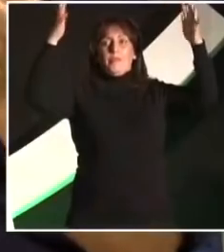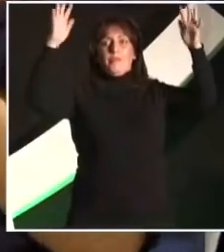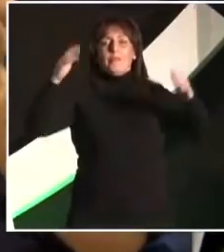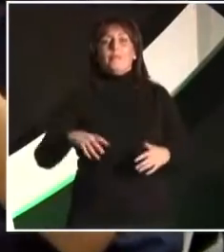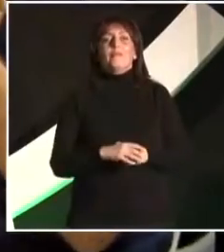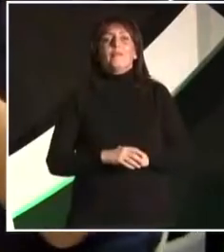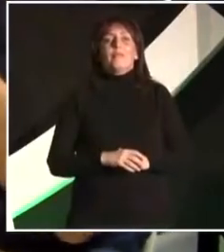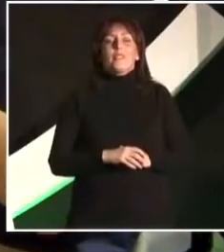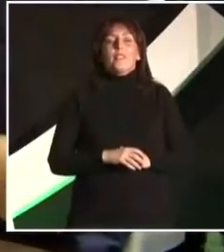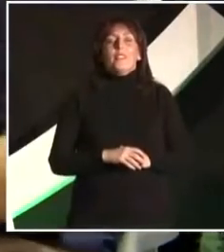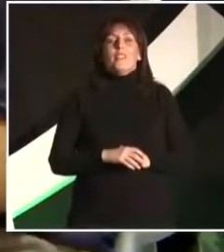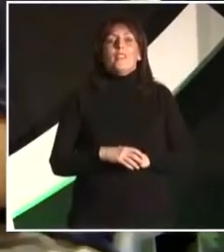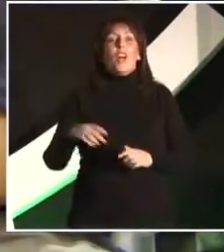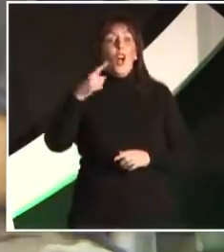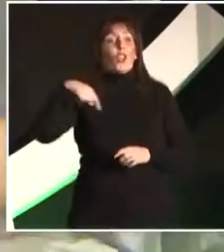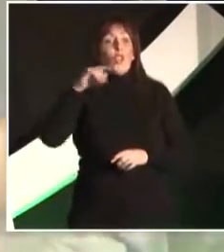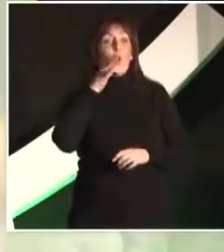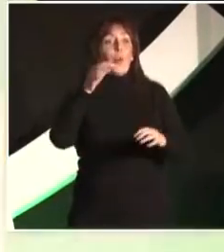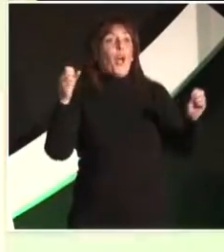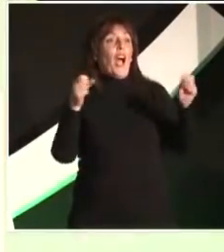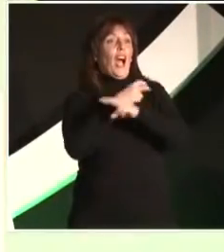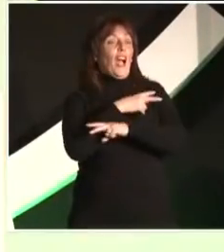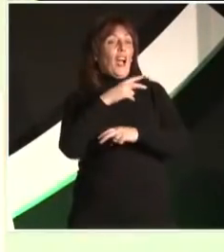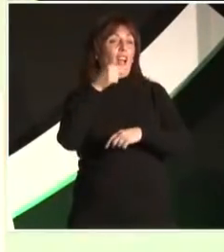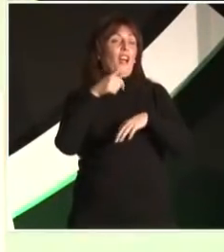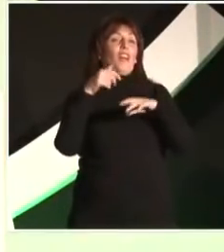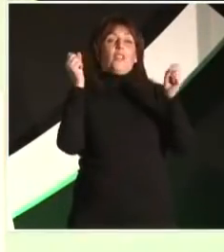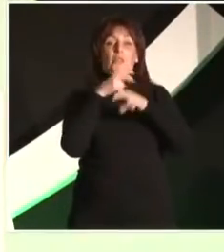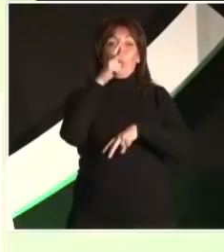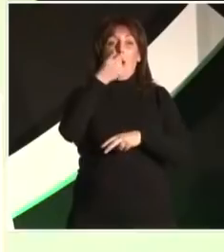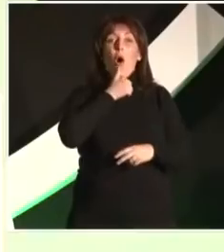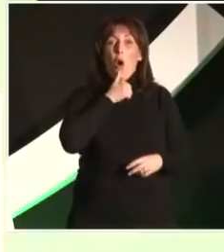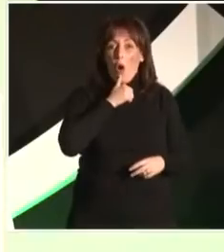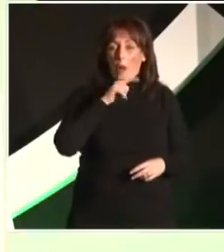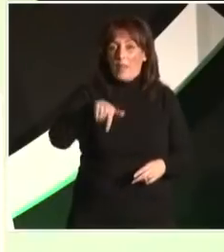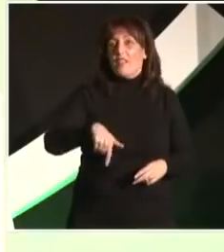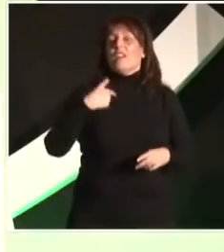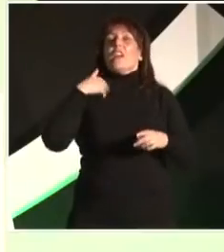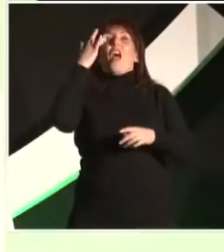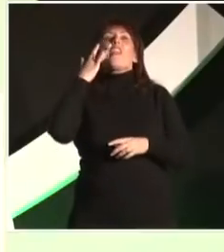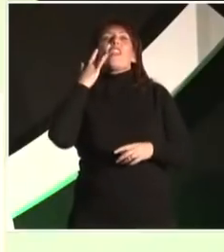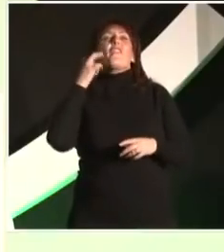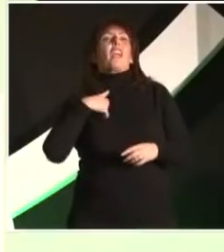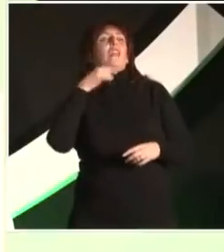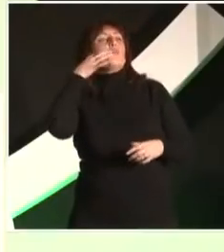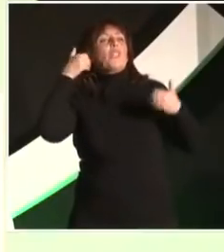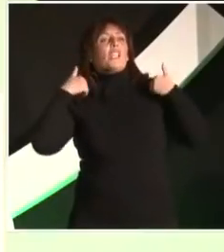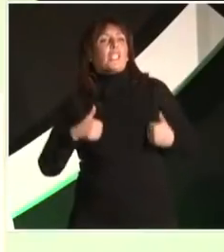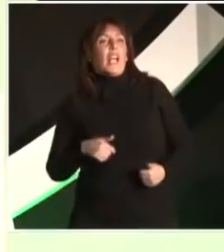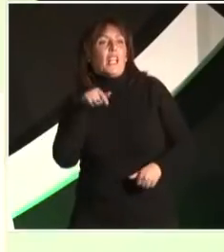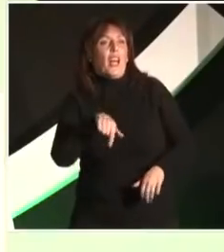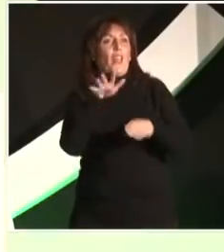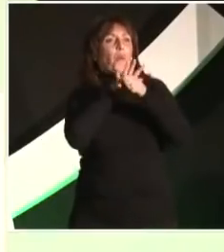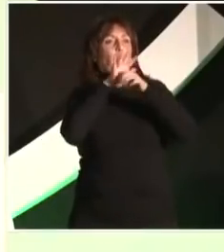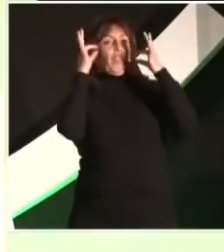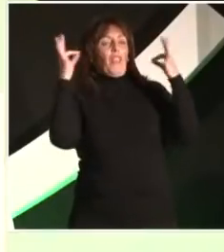Que nos prometan la autovía del Olivar, que nos prometan la dignificación de la sanidad en la provincia de